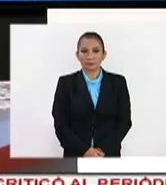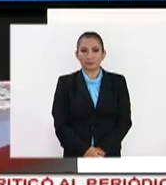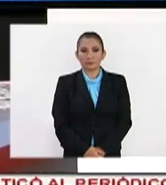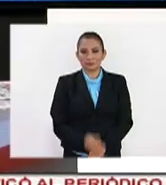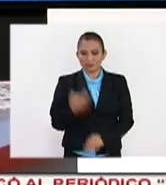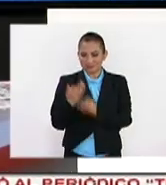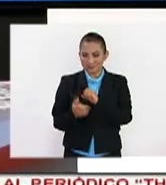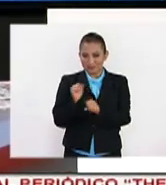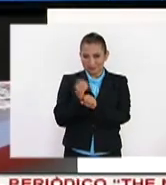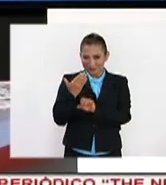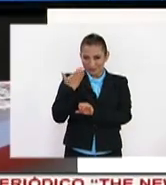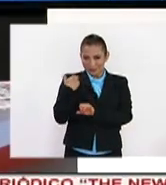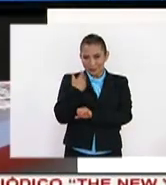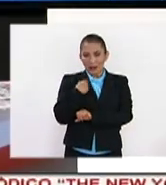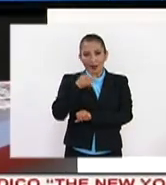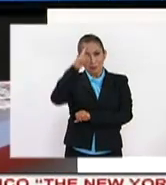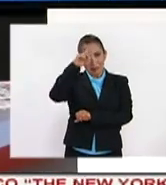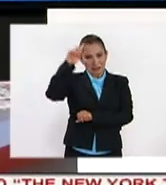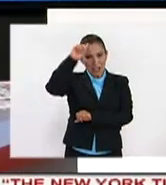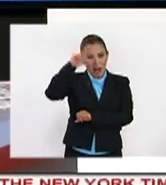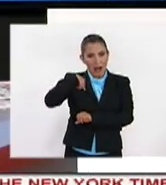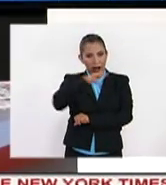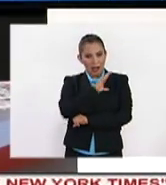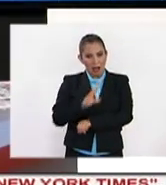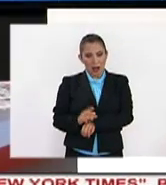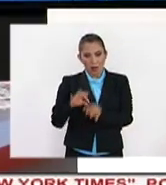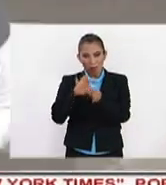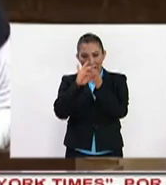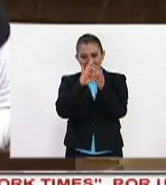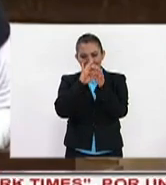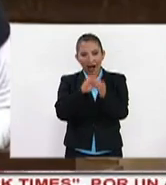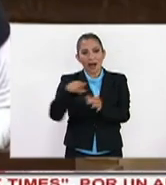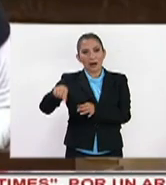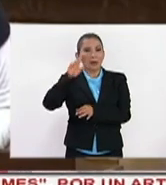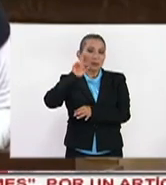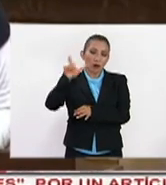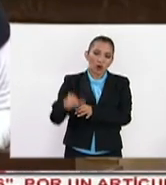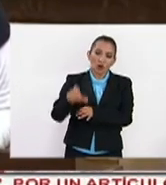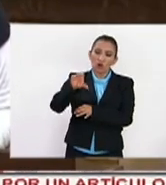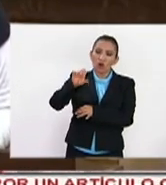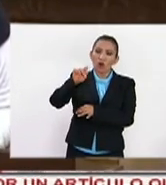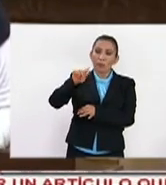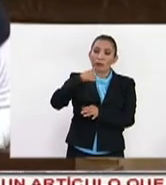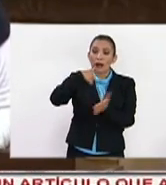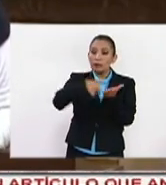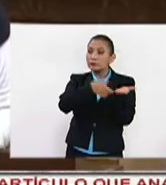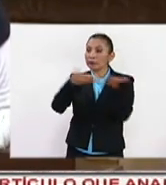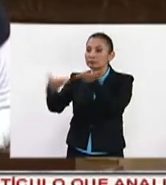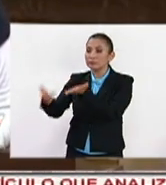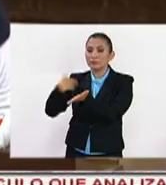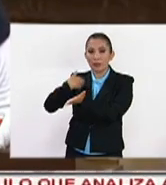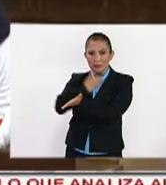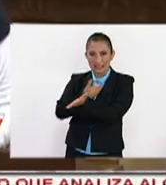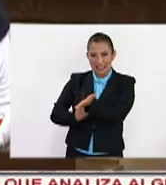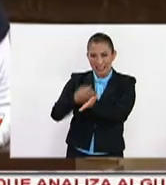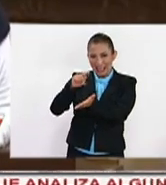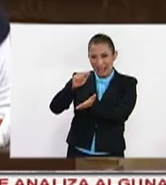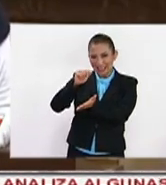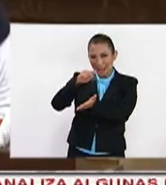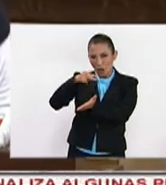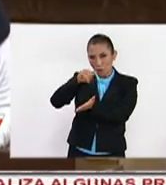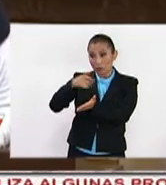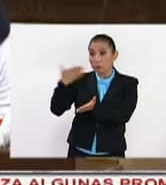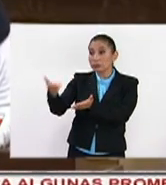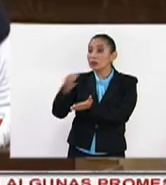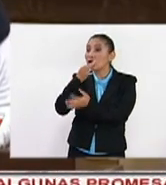Este fin de semana, desde Barcelona, la candidatura de Unidad Popular, mejor conocida como CUP, envió una carta al presidente de la Generalitat en la que exigía